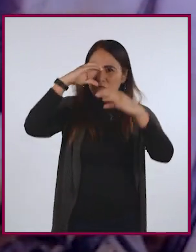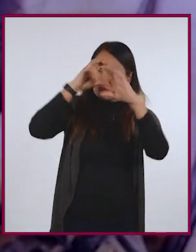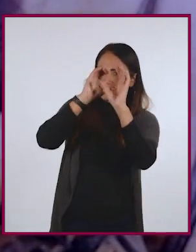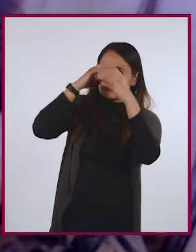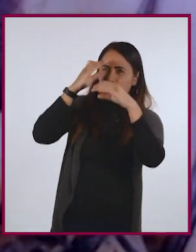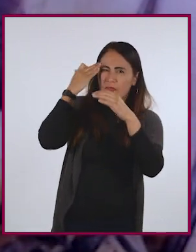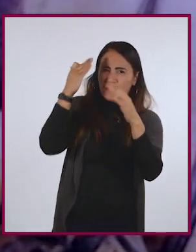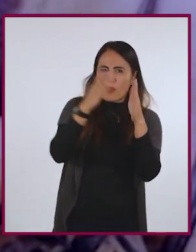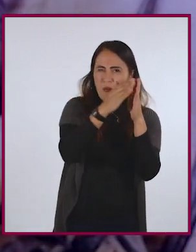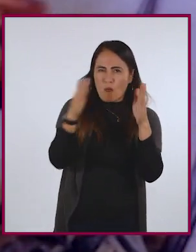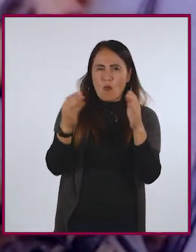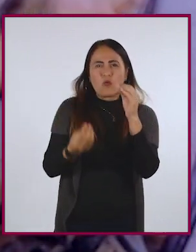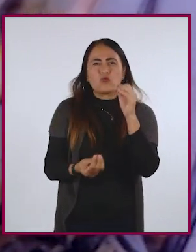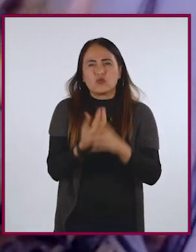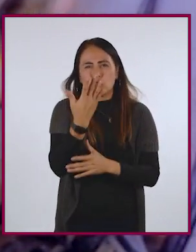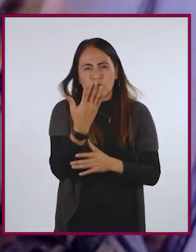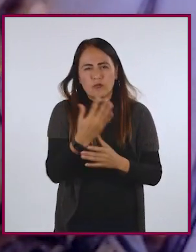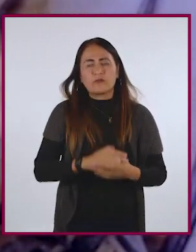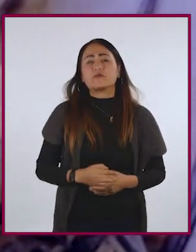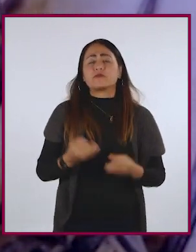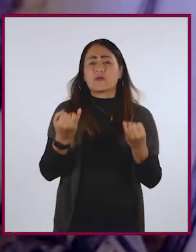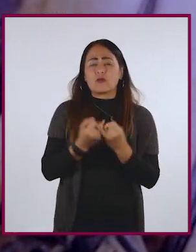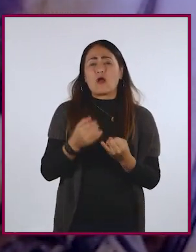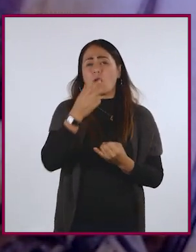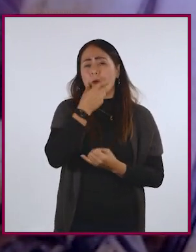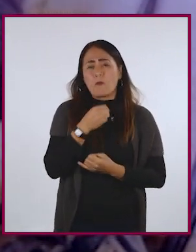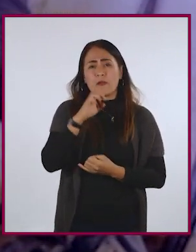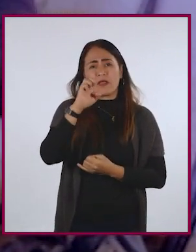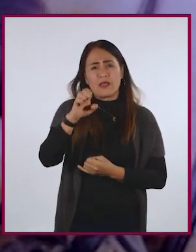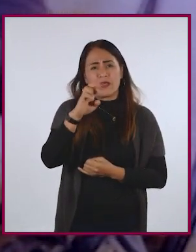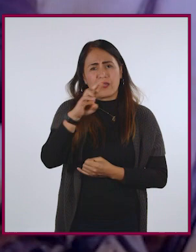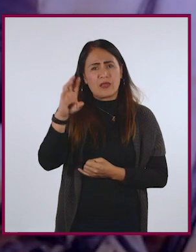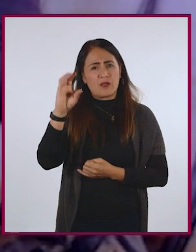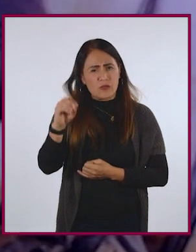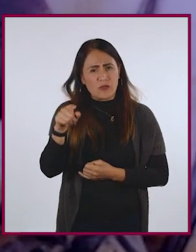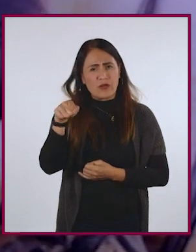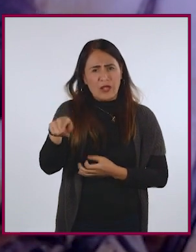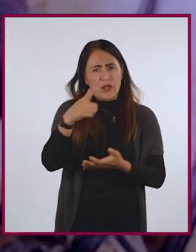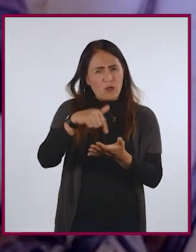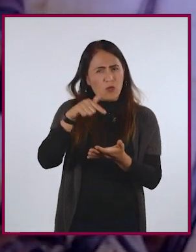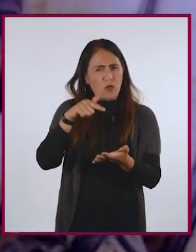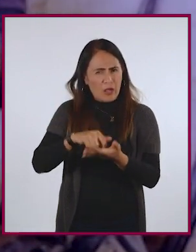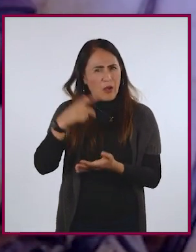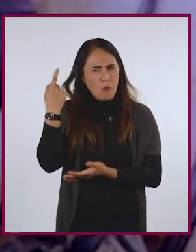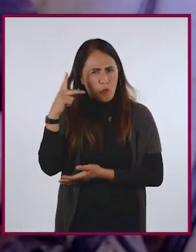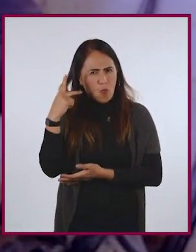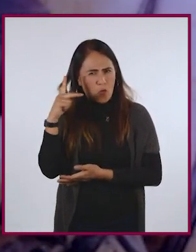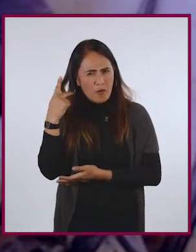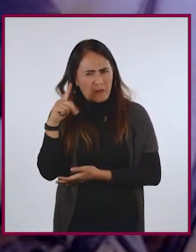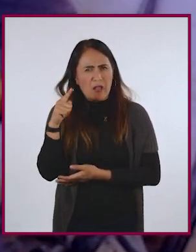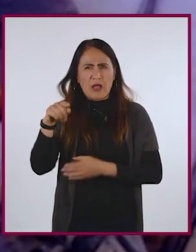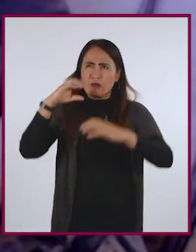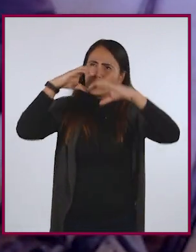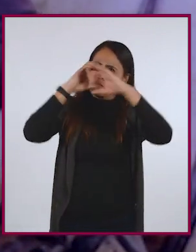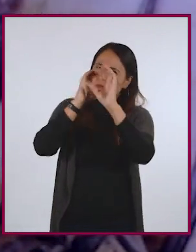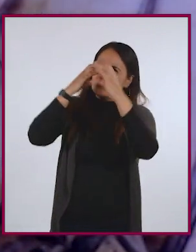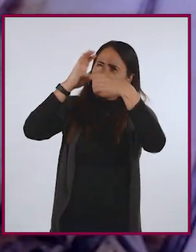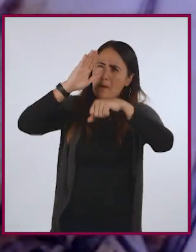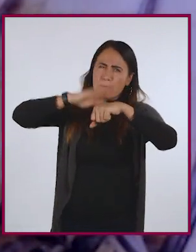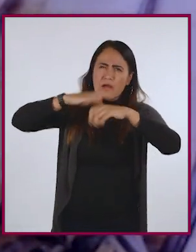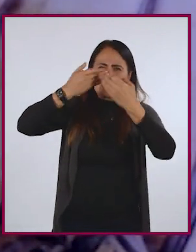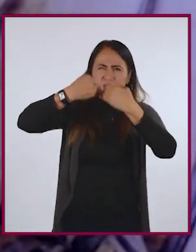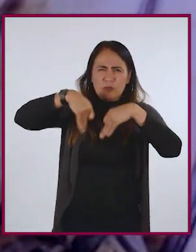astronomía mexicana. Gracias a las iniciativas del astrónomo Luis Enrique Erro, Tonantzintla fue uno de los observatorios